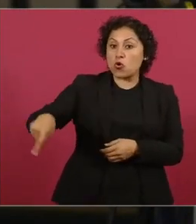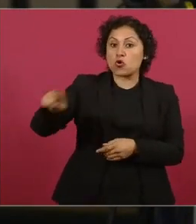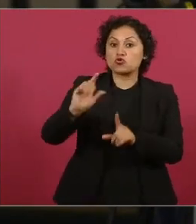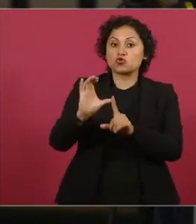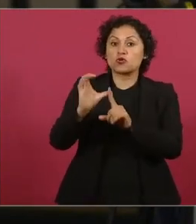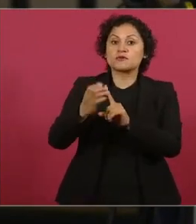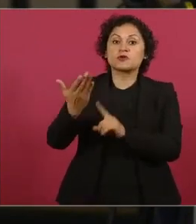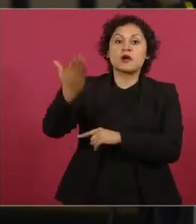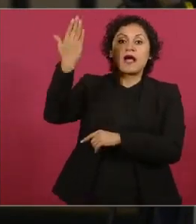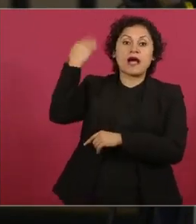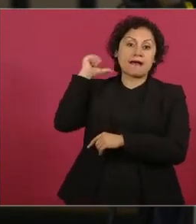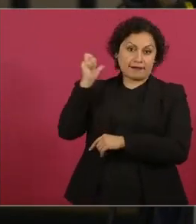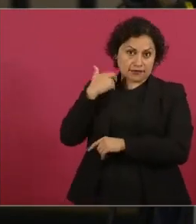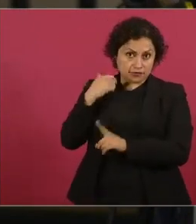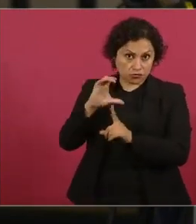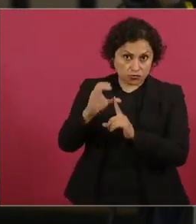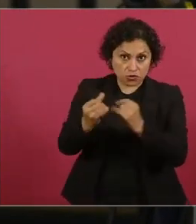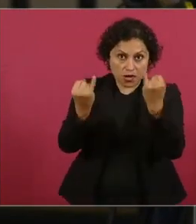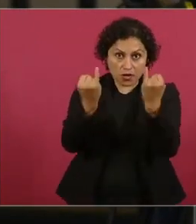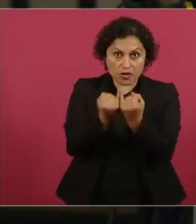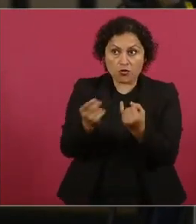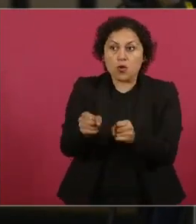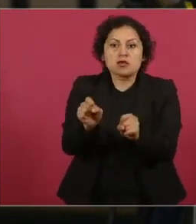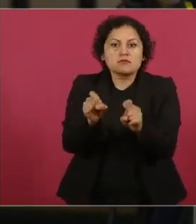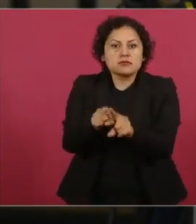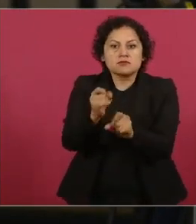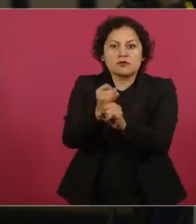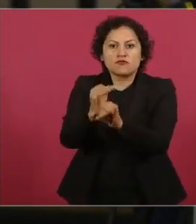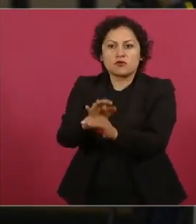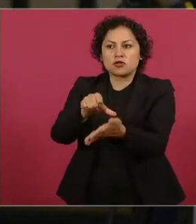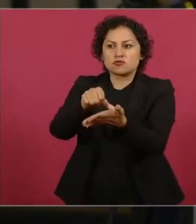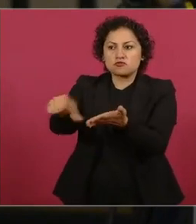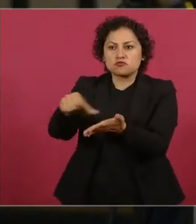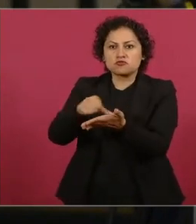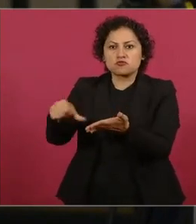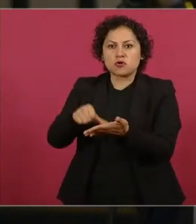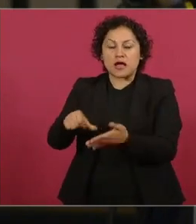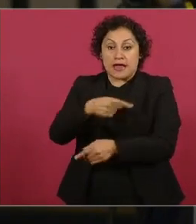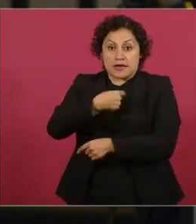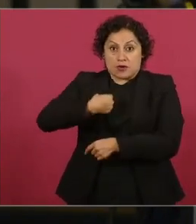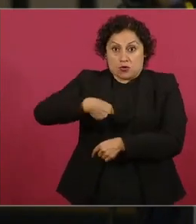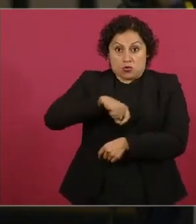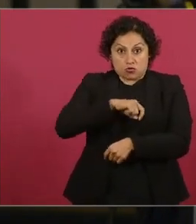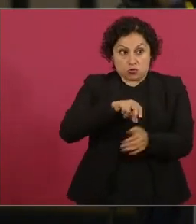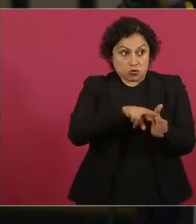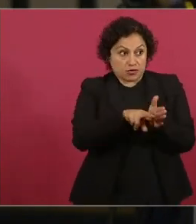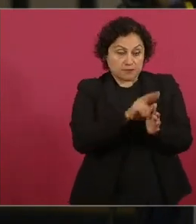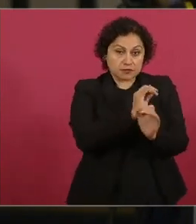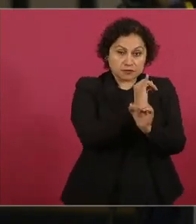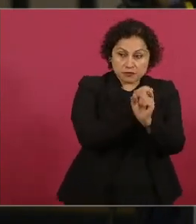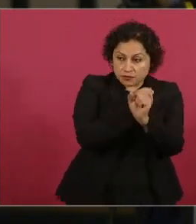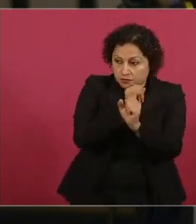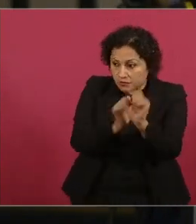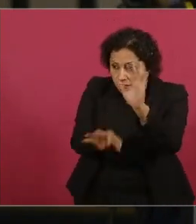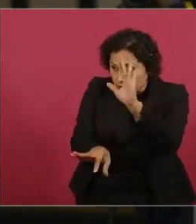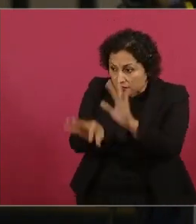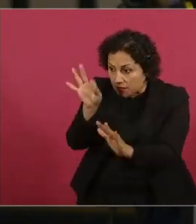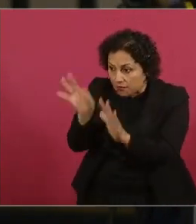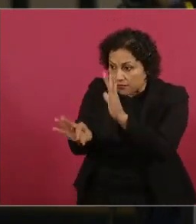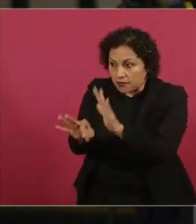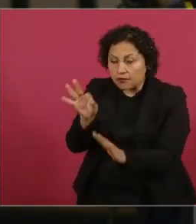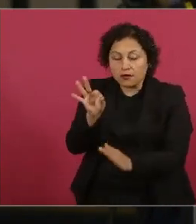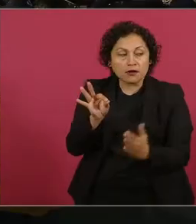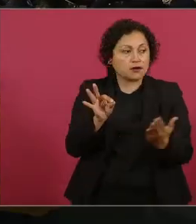momento. Y pues de acuerdo con la información que recabamos en la revista Contralínea, eso mismo está ocurriendo